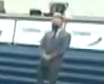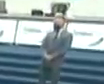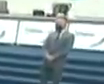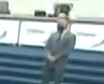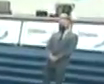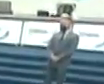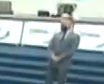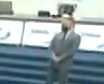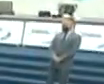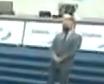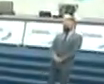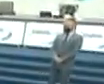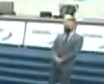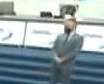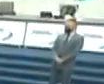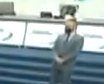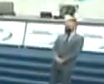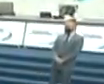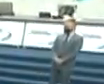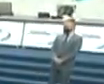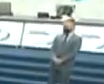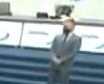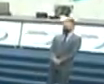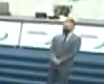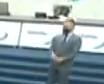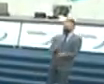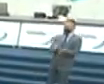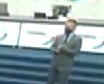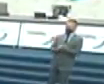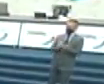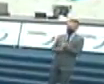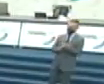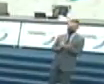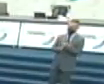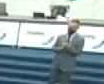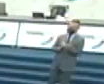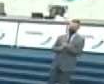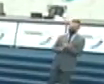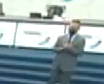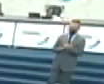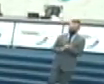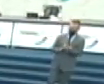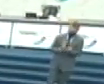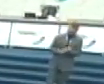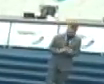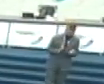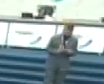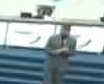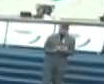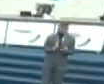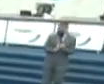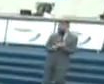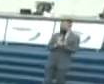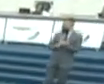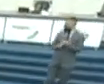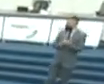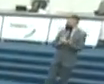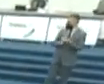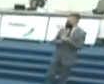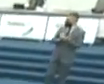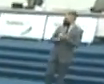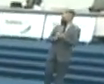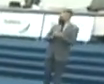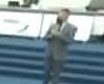día que se entrega, el Día del Periodista, y que da reconocimiento a toda esta labor tan noble que ejerce el